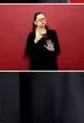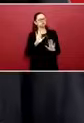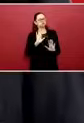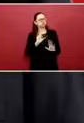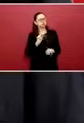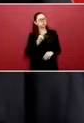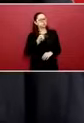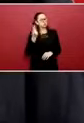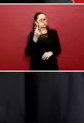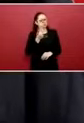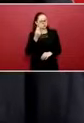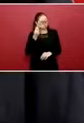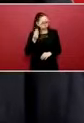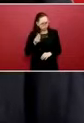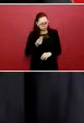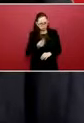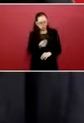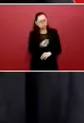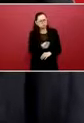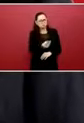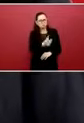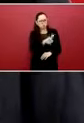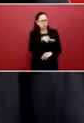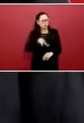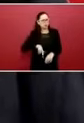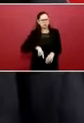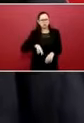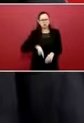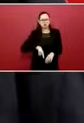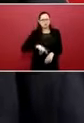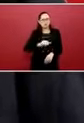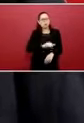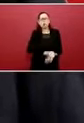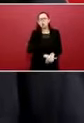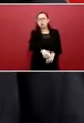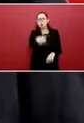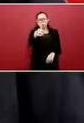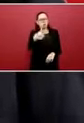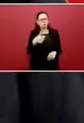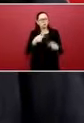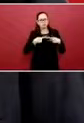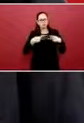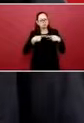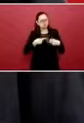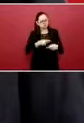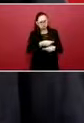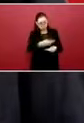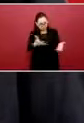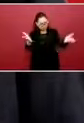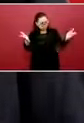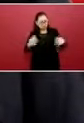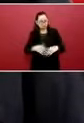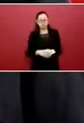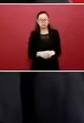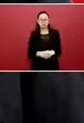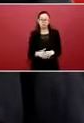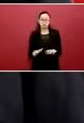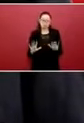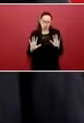a disposición del gobierno para que se beneficie a otras personas, pero